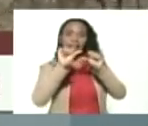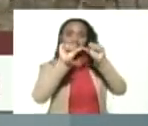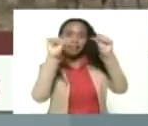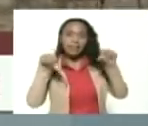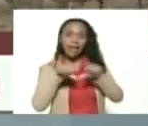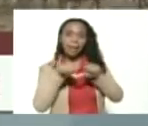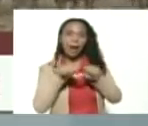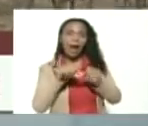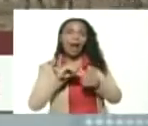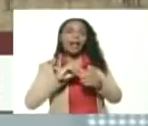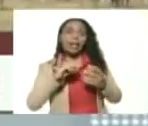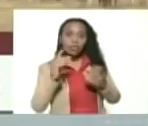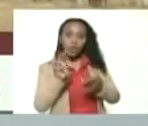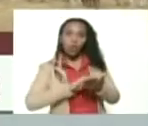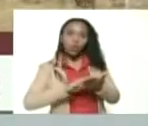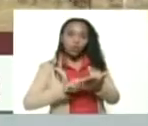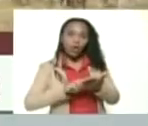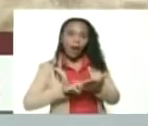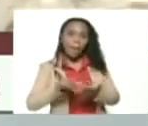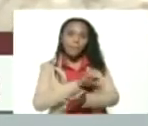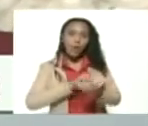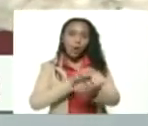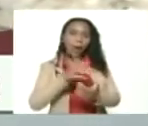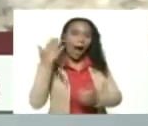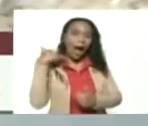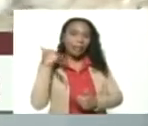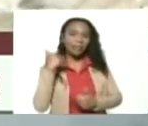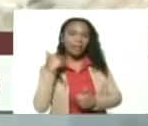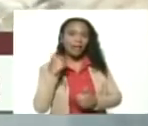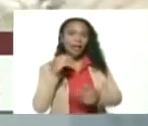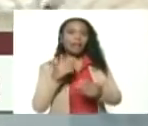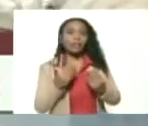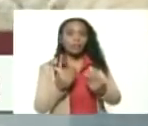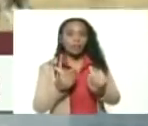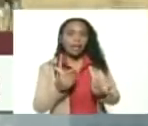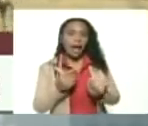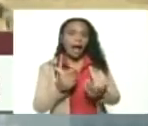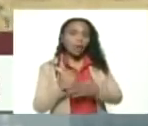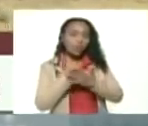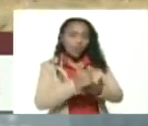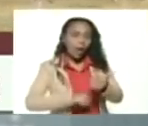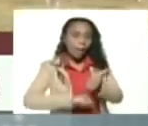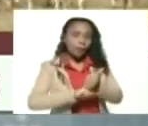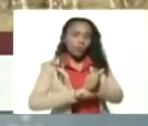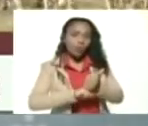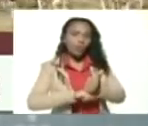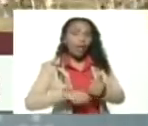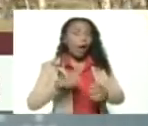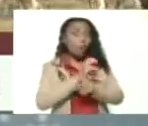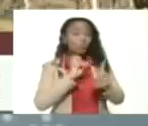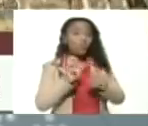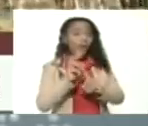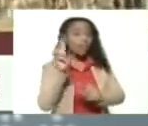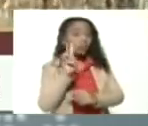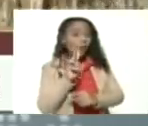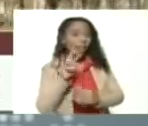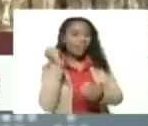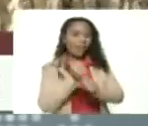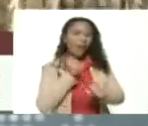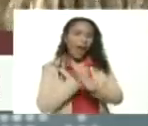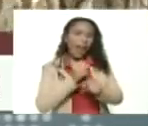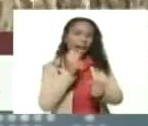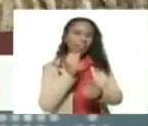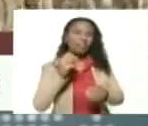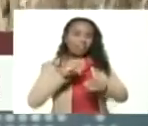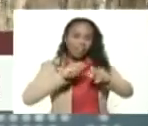recuperar el campo venezolano, recuperar la cultura del llano venezolano, recuperar el orgullo de trabajar para la tierra, en la